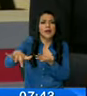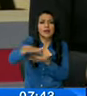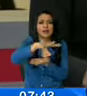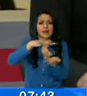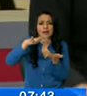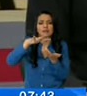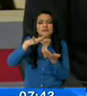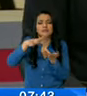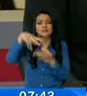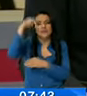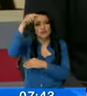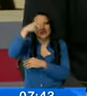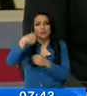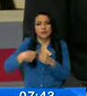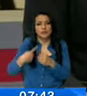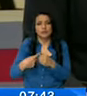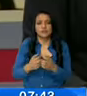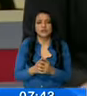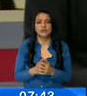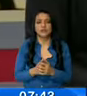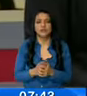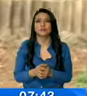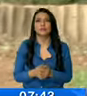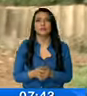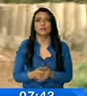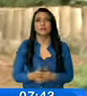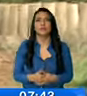esto al nororiente de la ciudad de Quito.